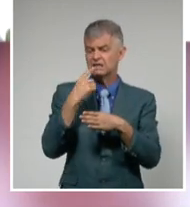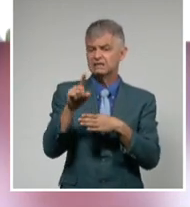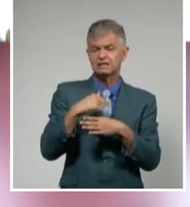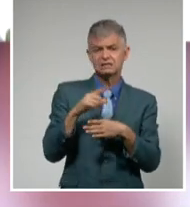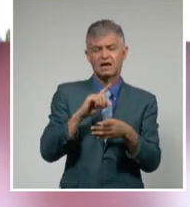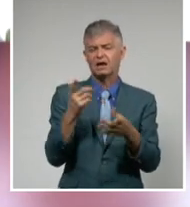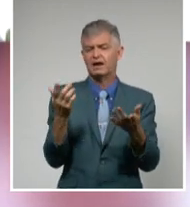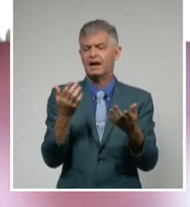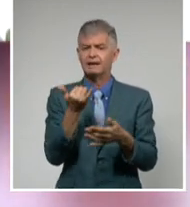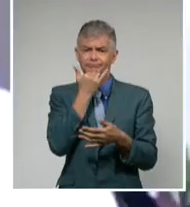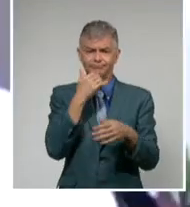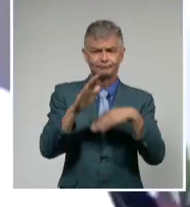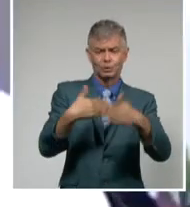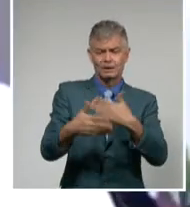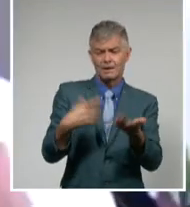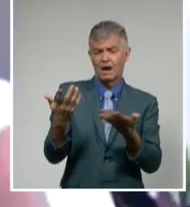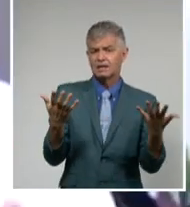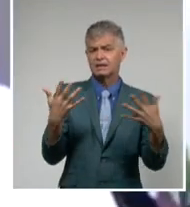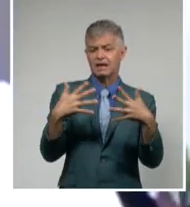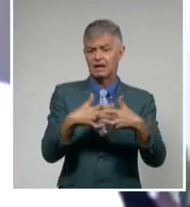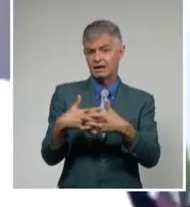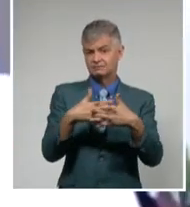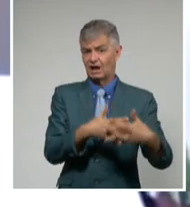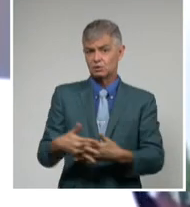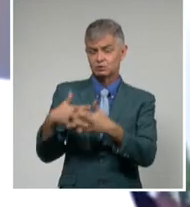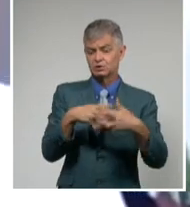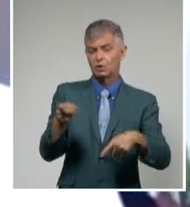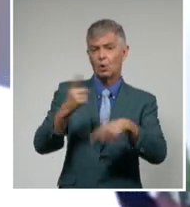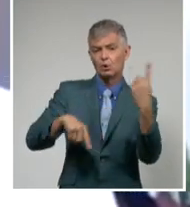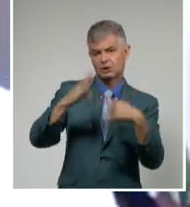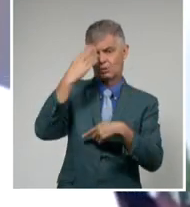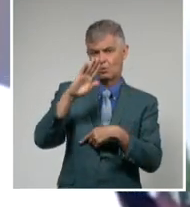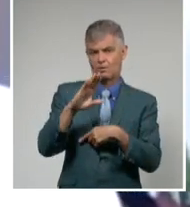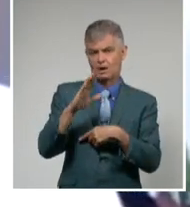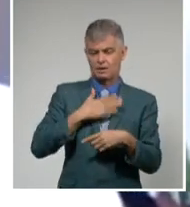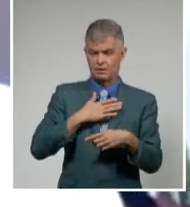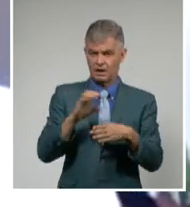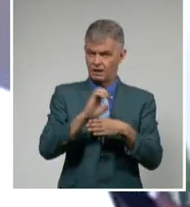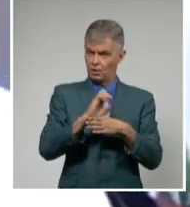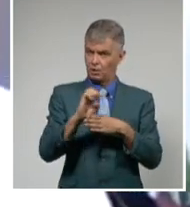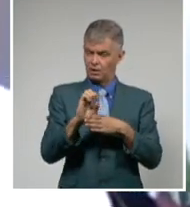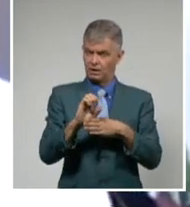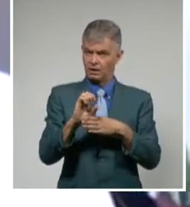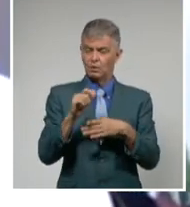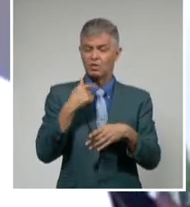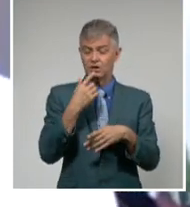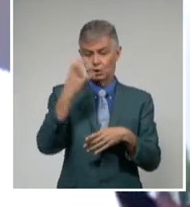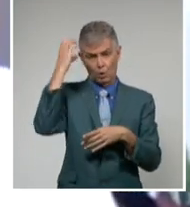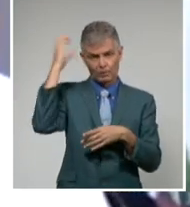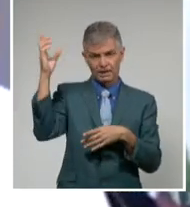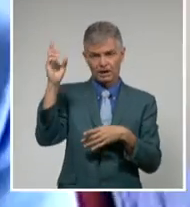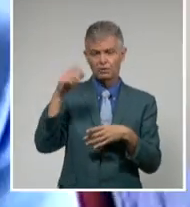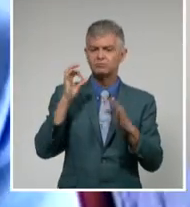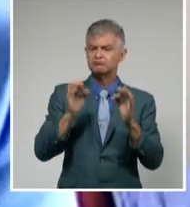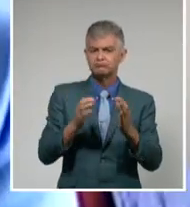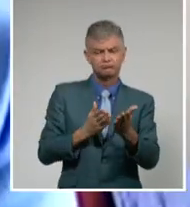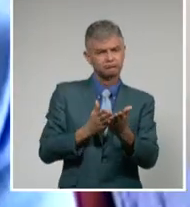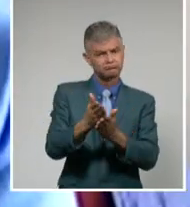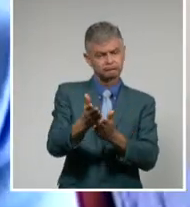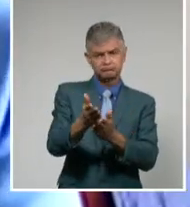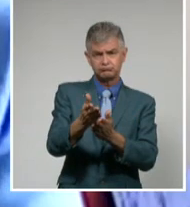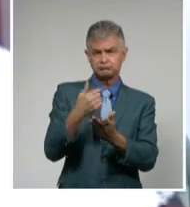organismos multilaterales que su gobierno no se doblegará ante condiciones injustas para préstamos y prometió reimpulsar la integración